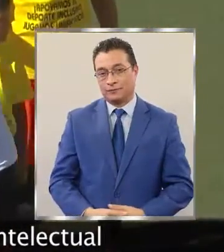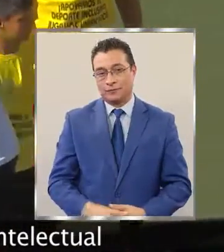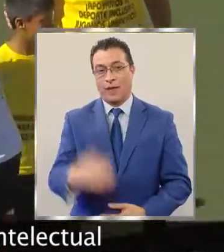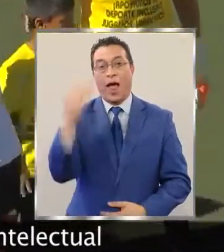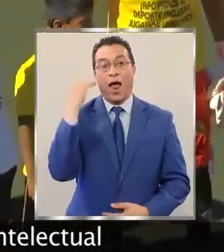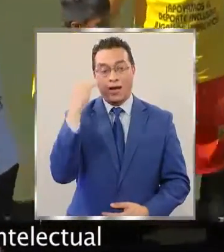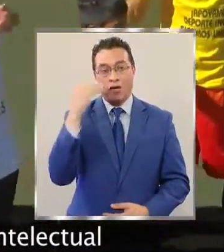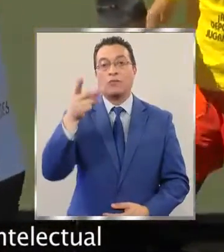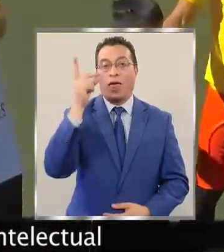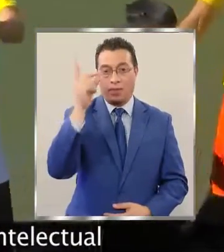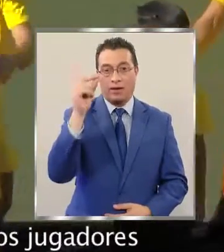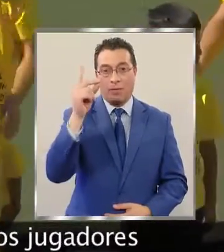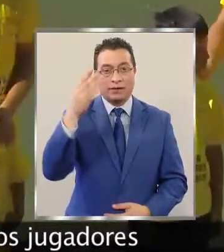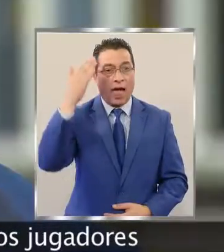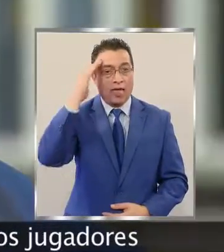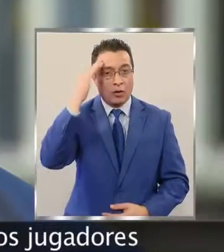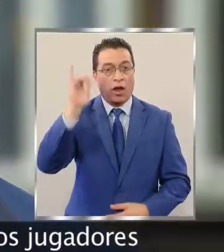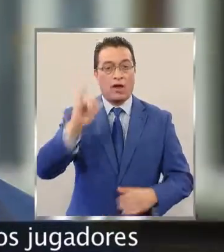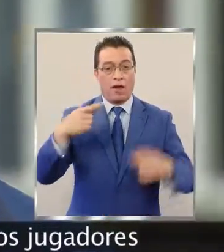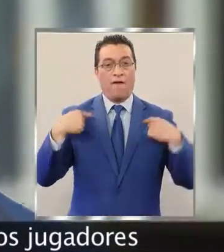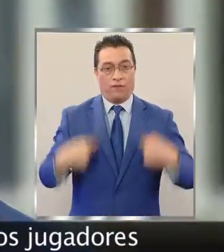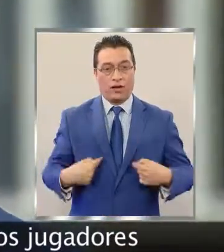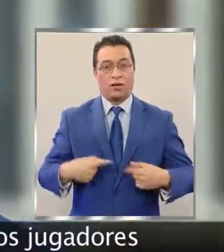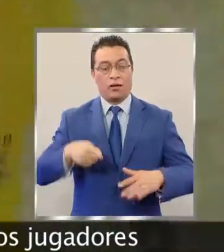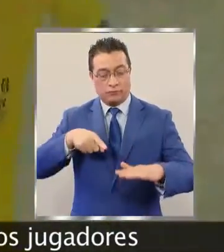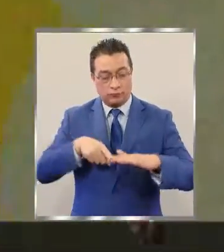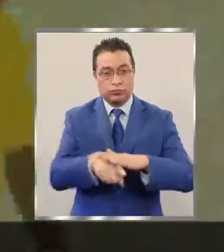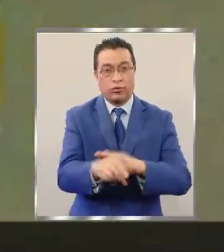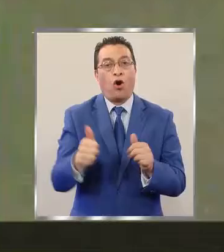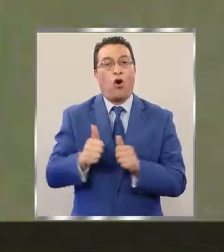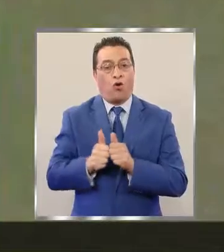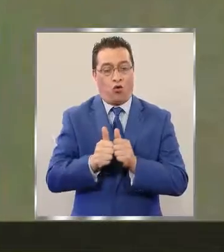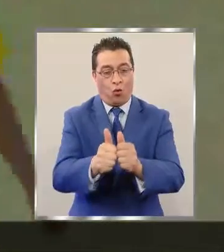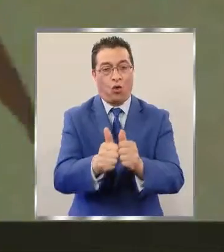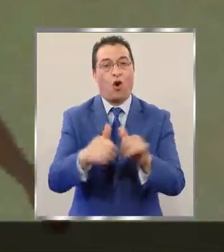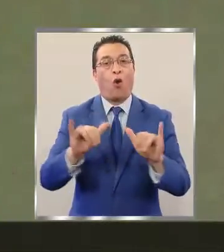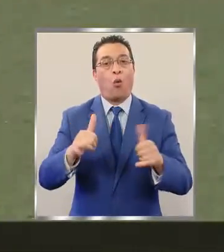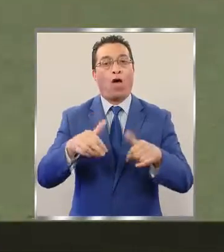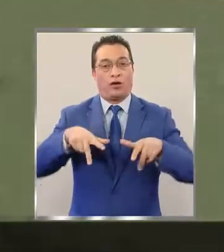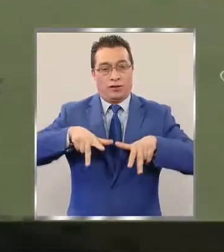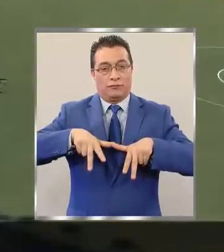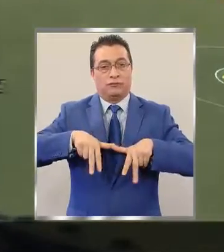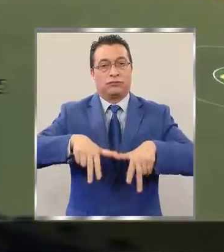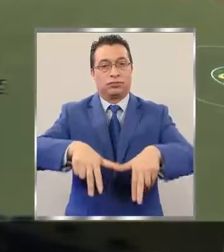Niños con discapacidad intelectual y física que ingresaron con los jugadores a la cancha.